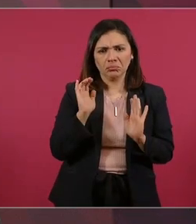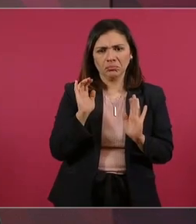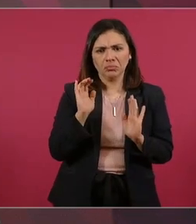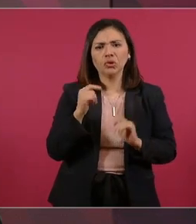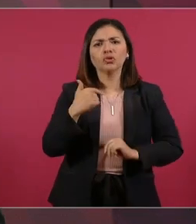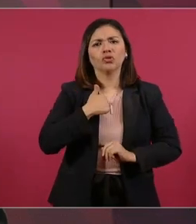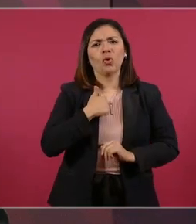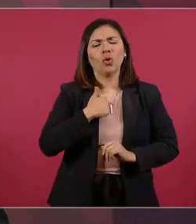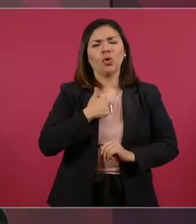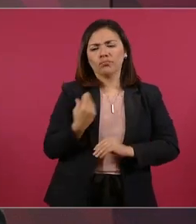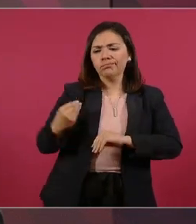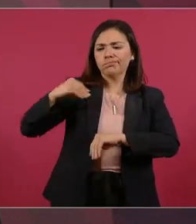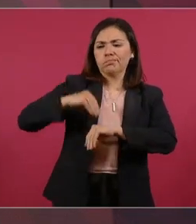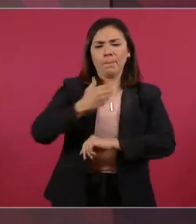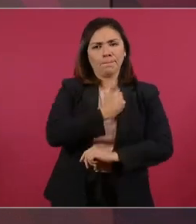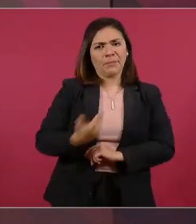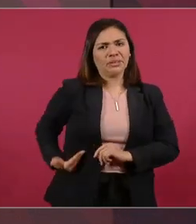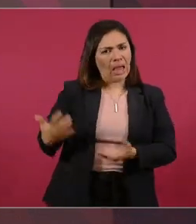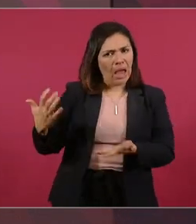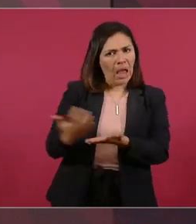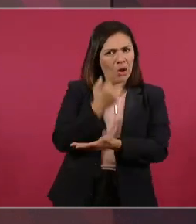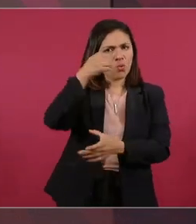Yo gano la presidencia,